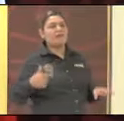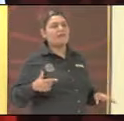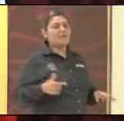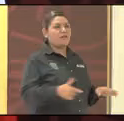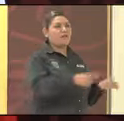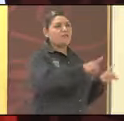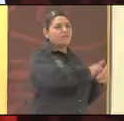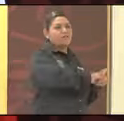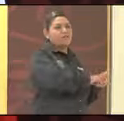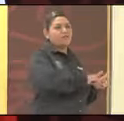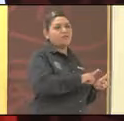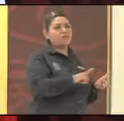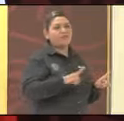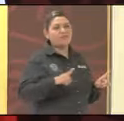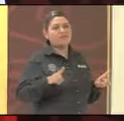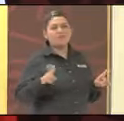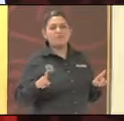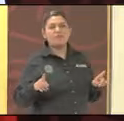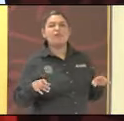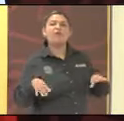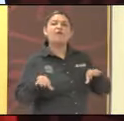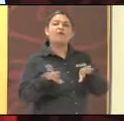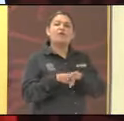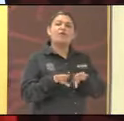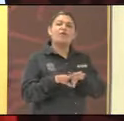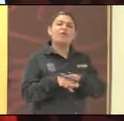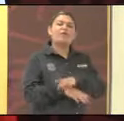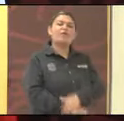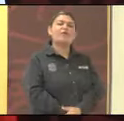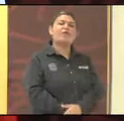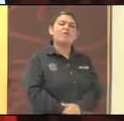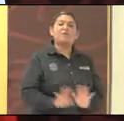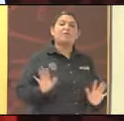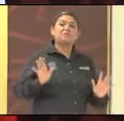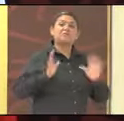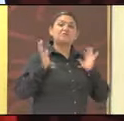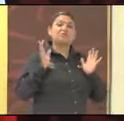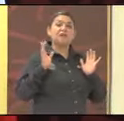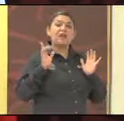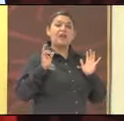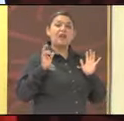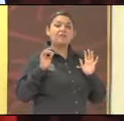para acá? ¿Y cómo, pues de repente le entró agua?